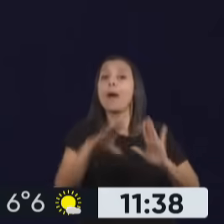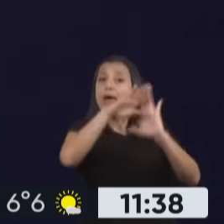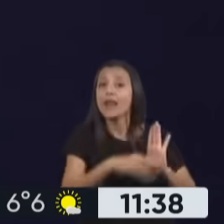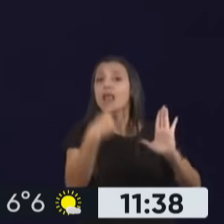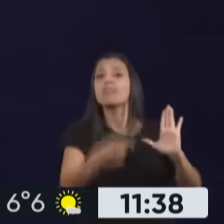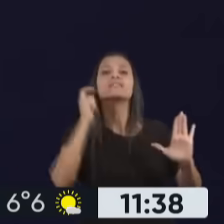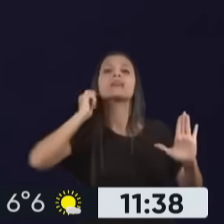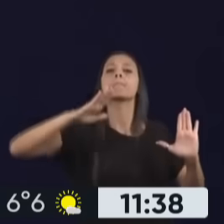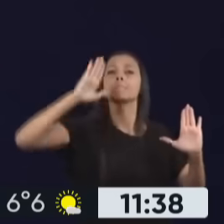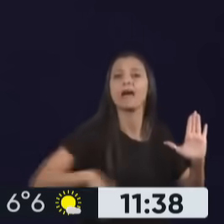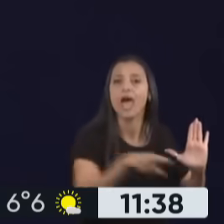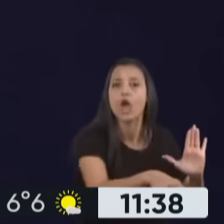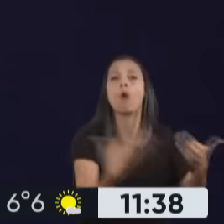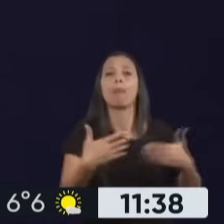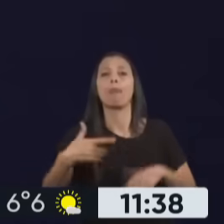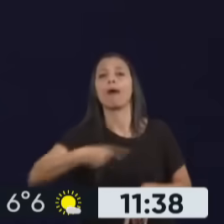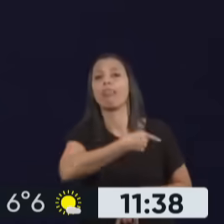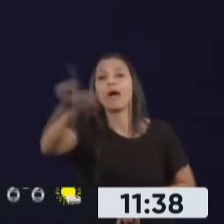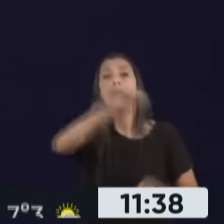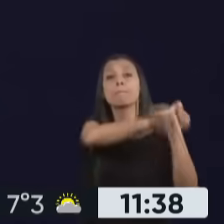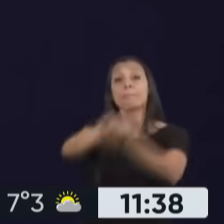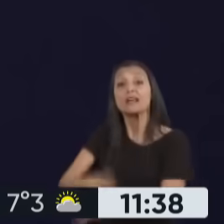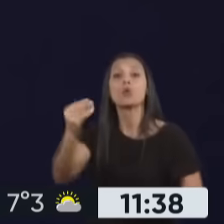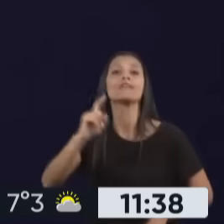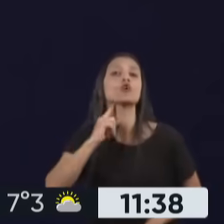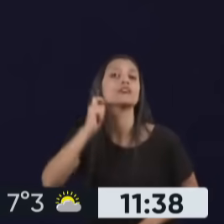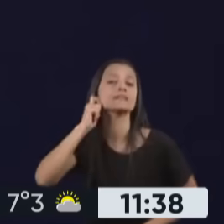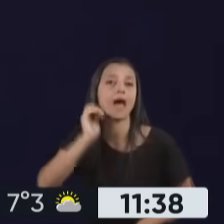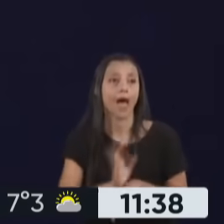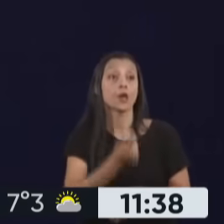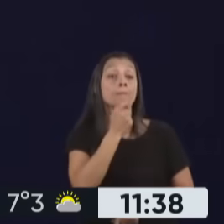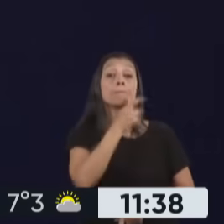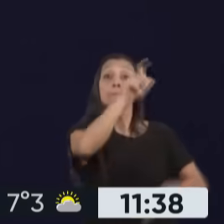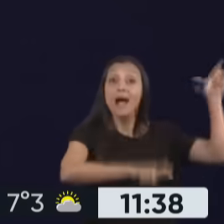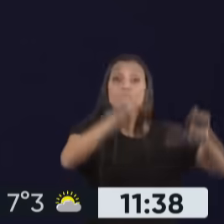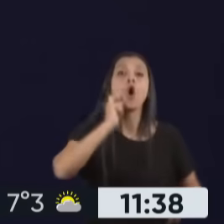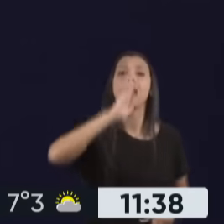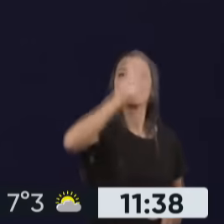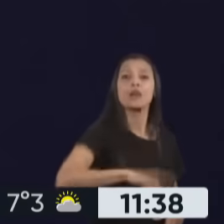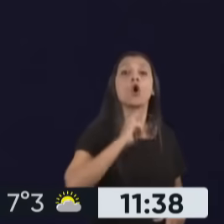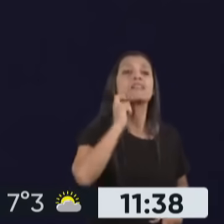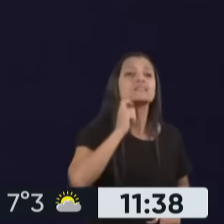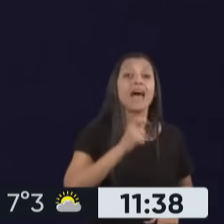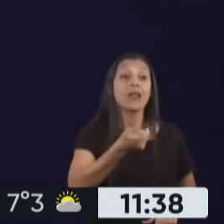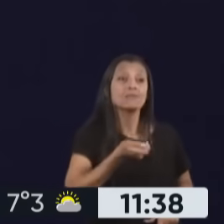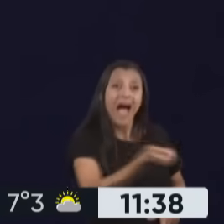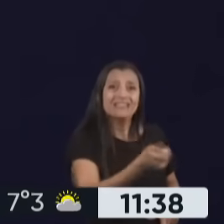de imputabilidad a 13 años para que los menores que cometen delito reciban un castigo